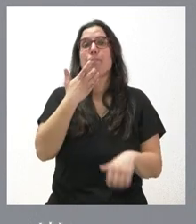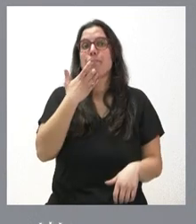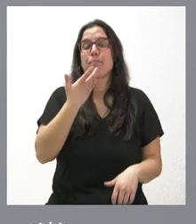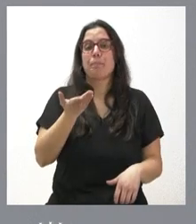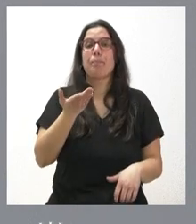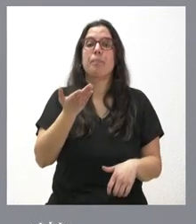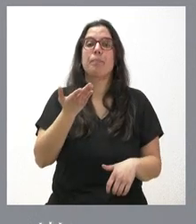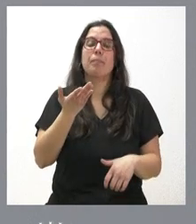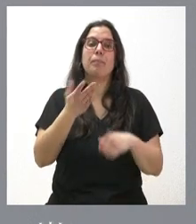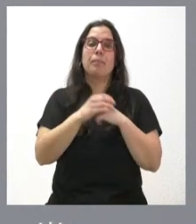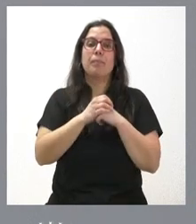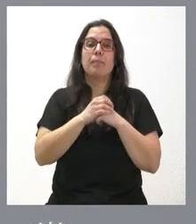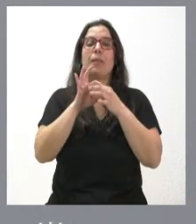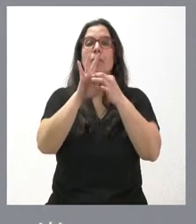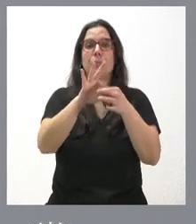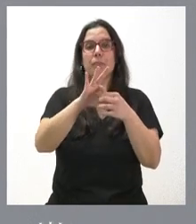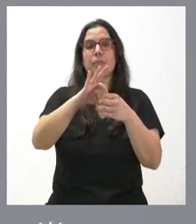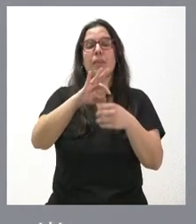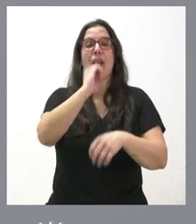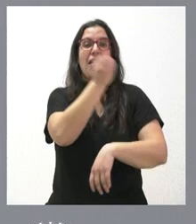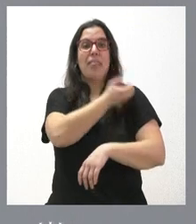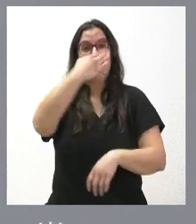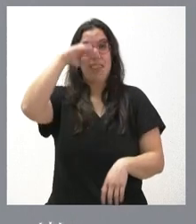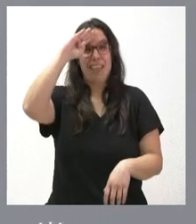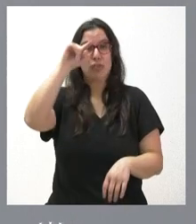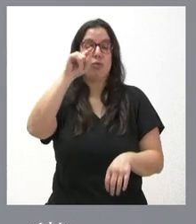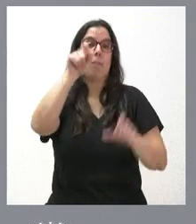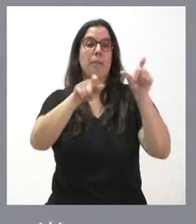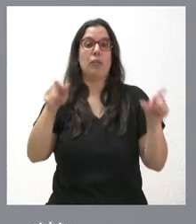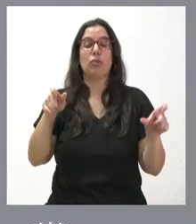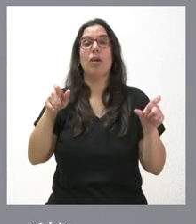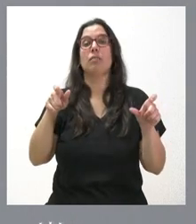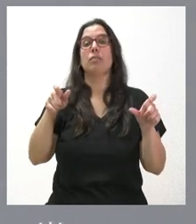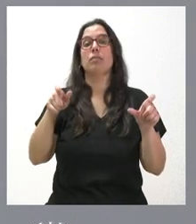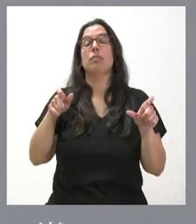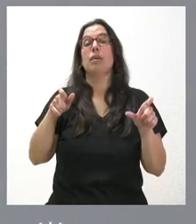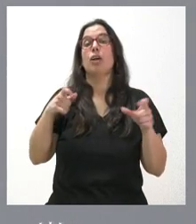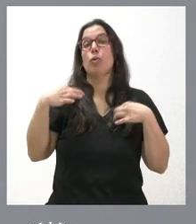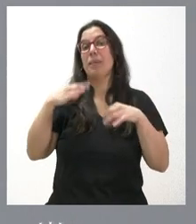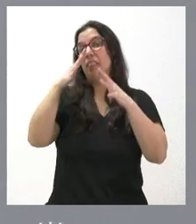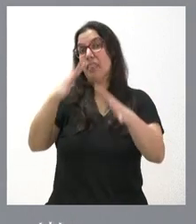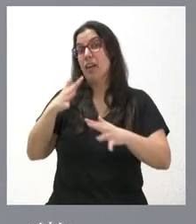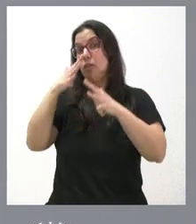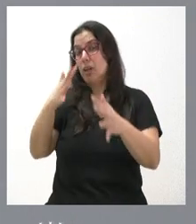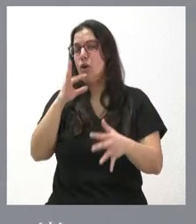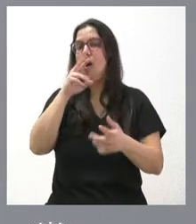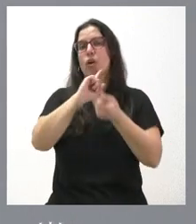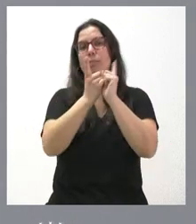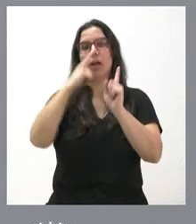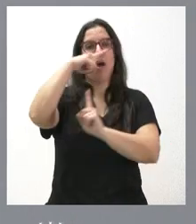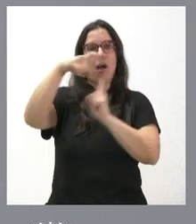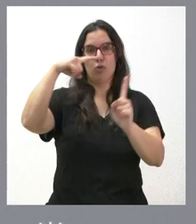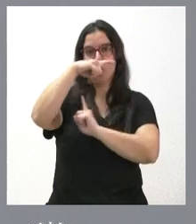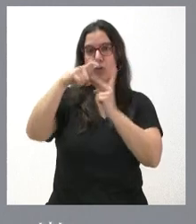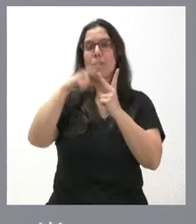de las relativas a al censo de población que en vez de hacerse cada 10 años se elaborará datos de carácter anual la encuesta